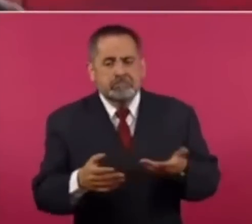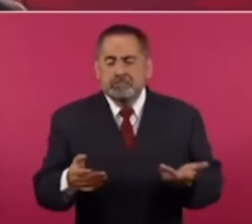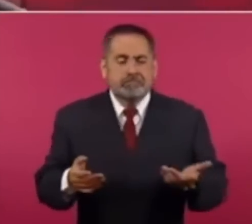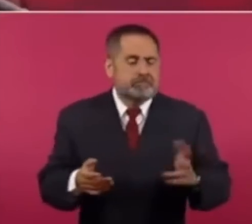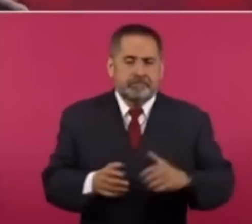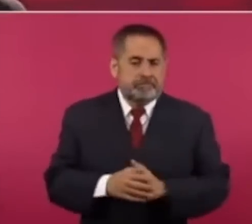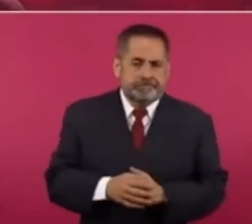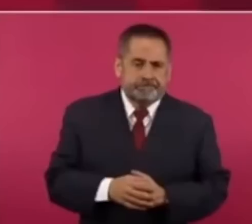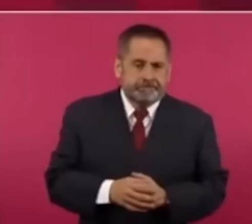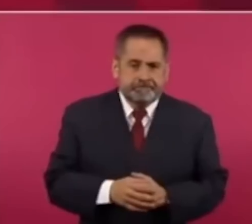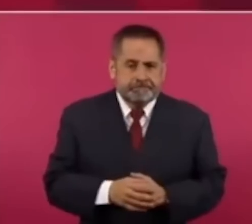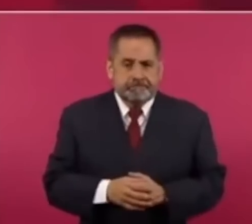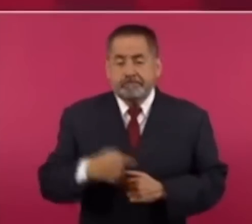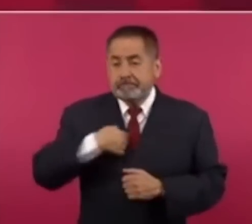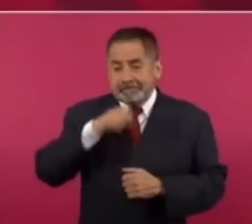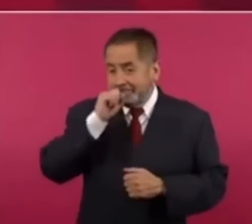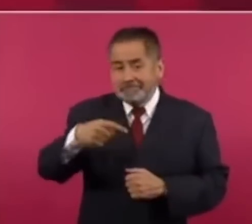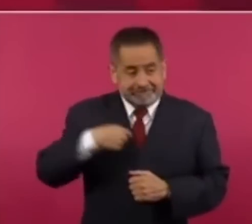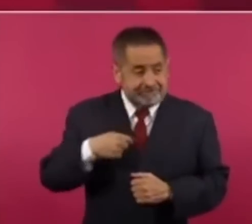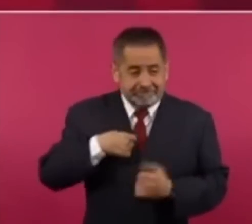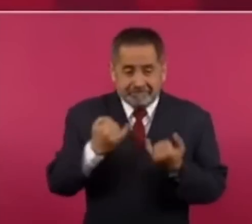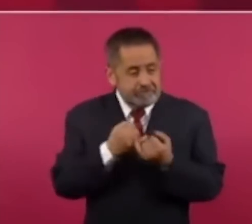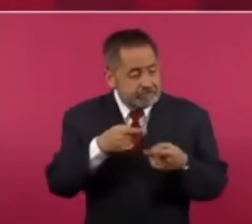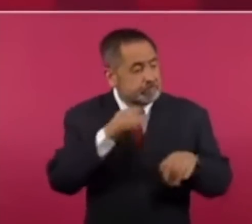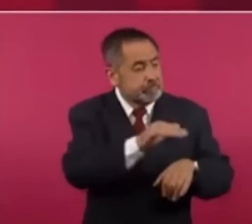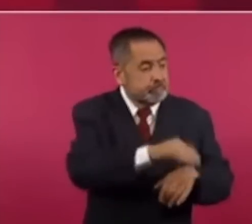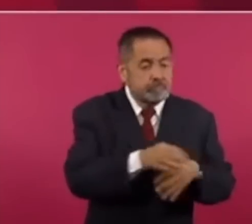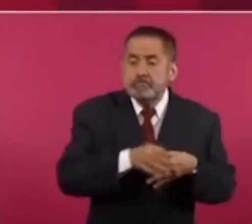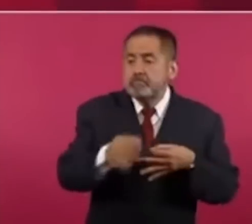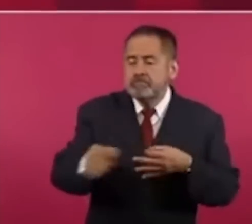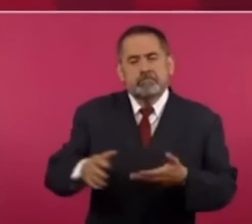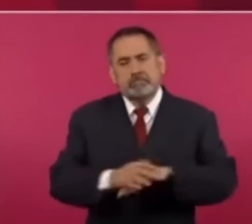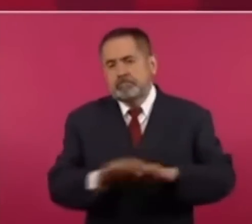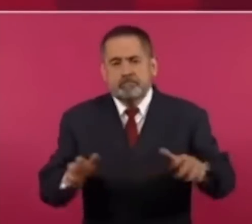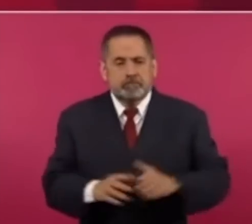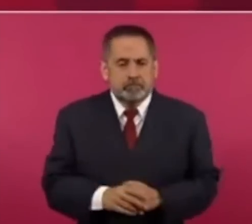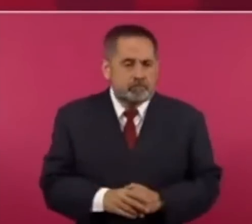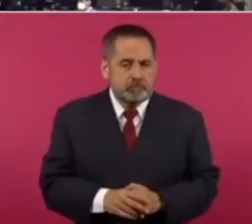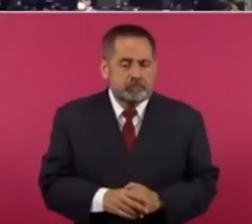A mí me toca lo mismo. Hace falta